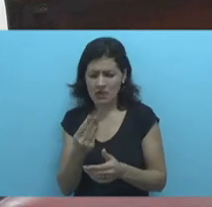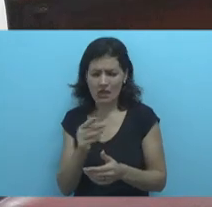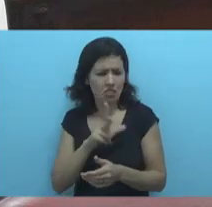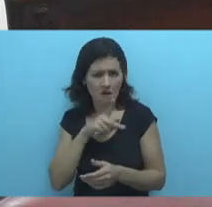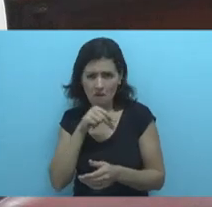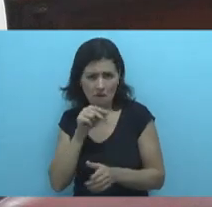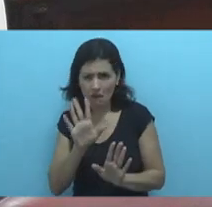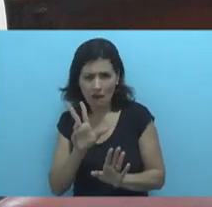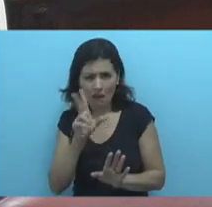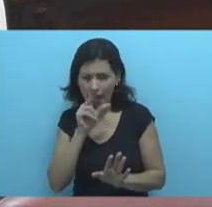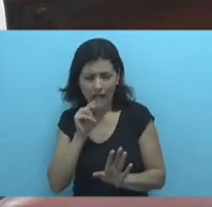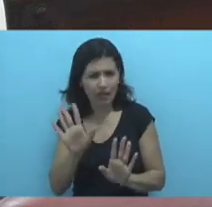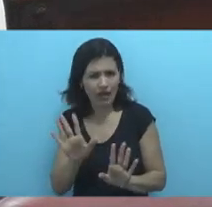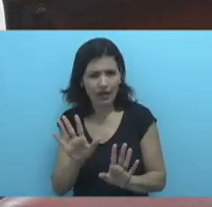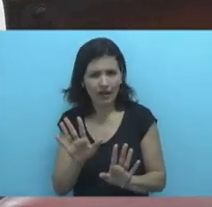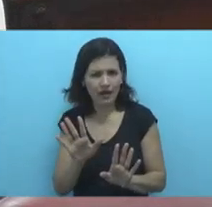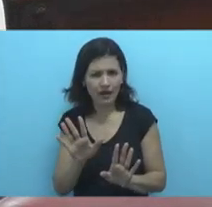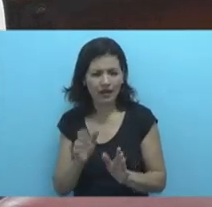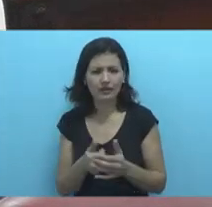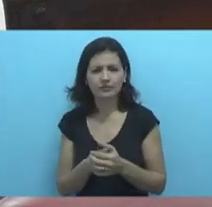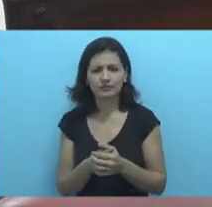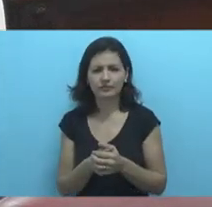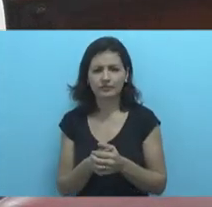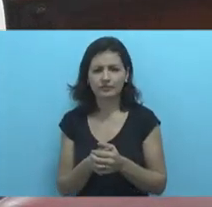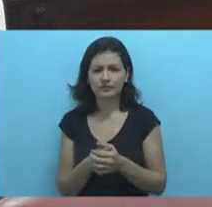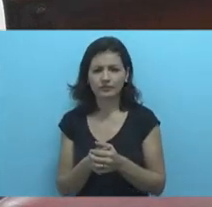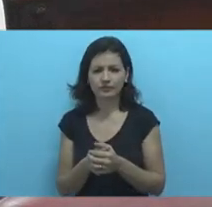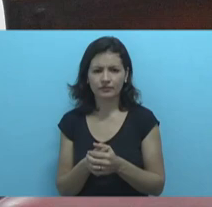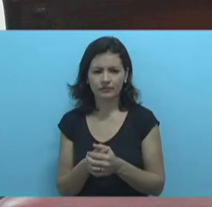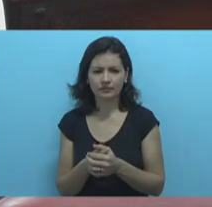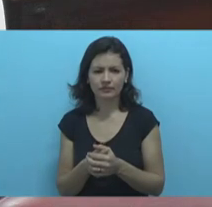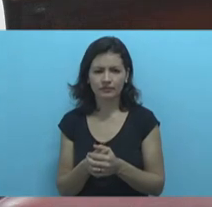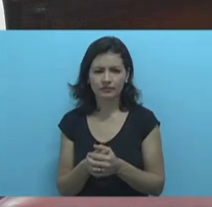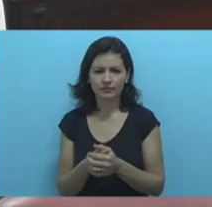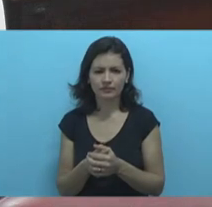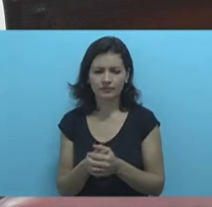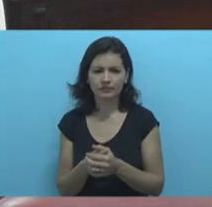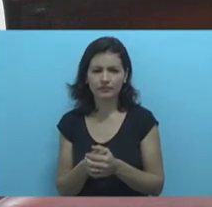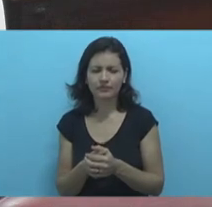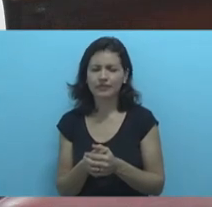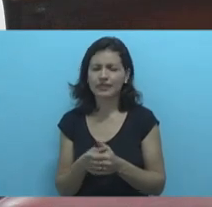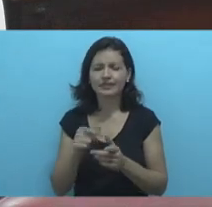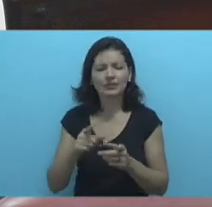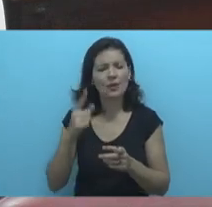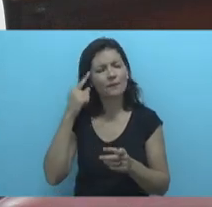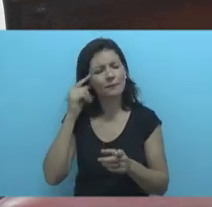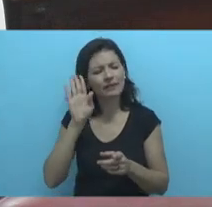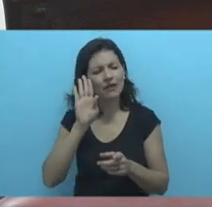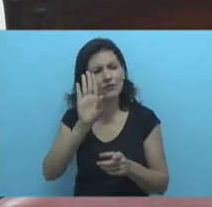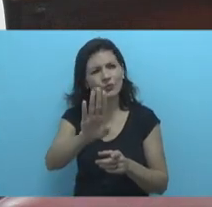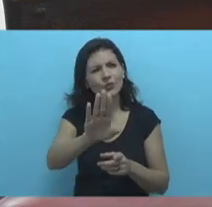ninguna situación coyuntural, porque tenía una mirada de largo plazo que le permitía a todos